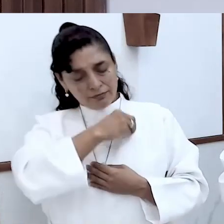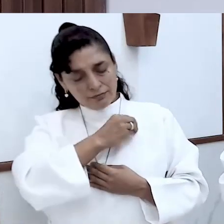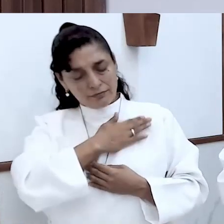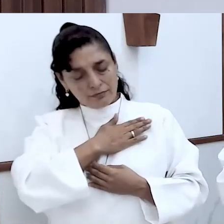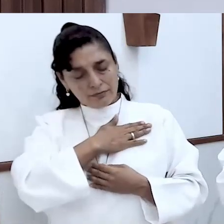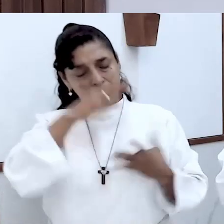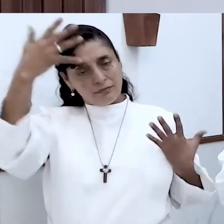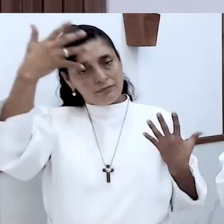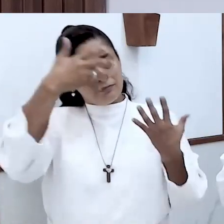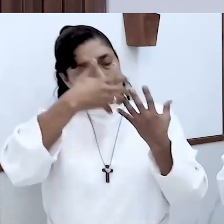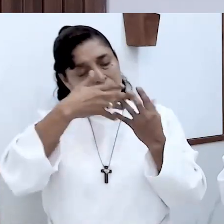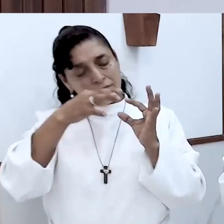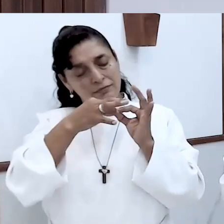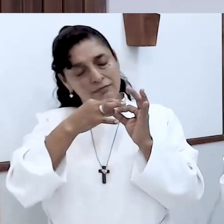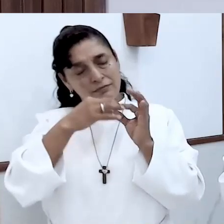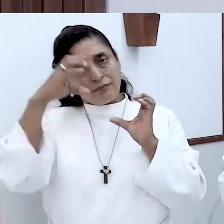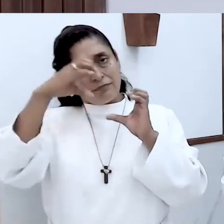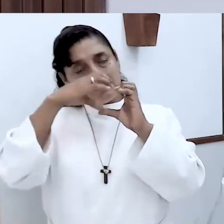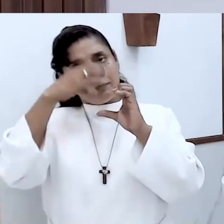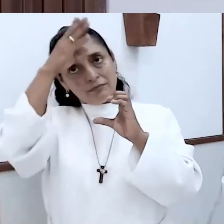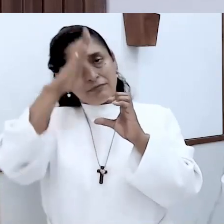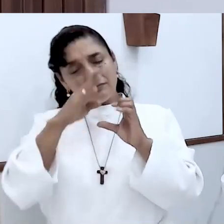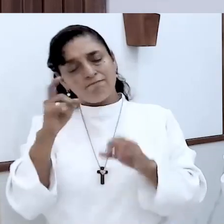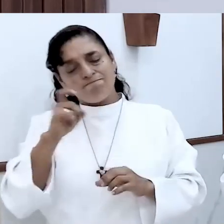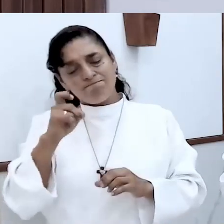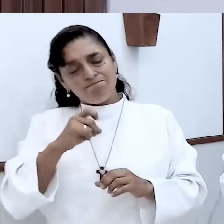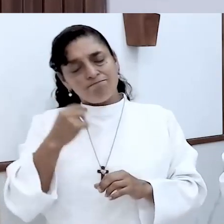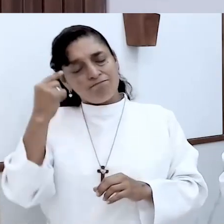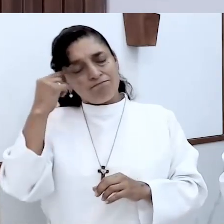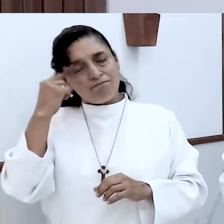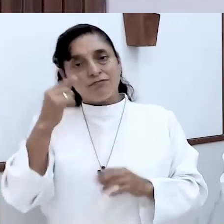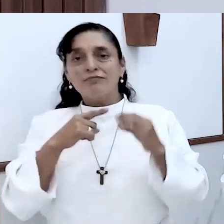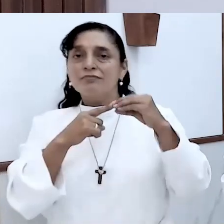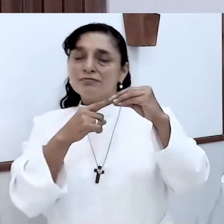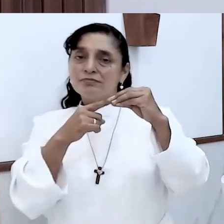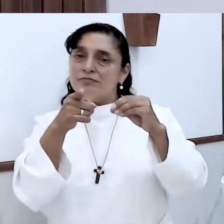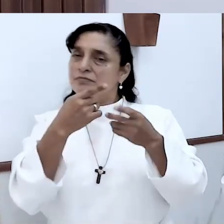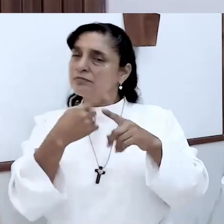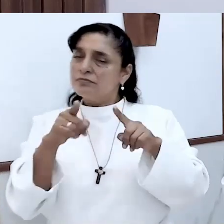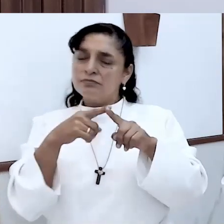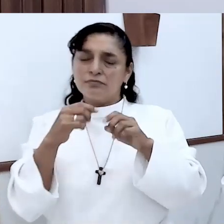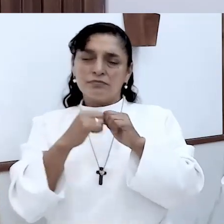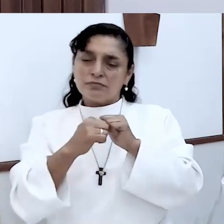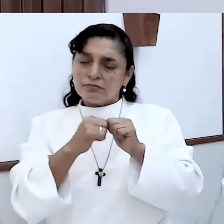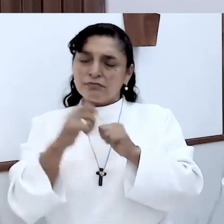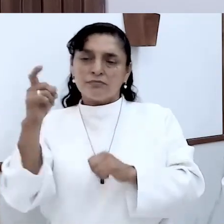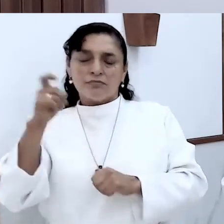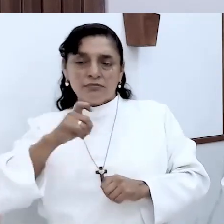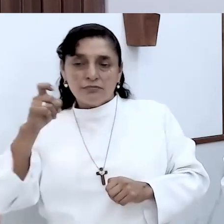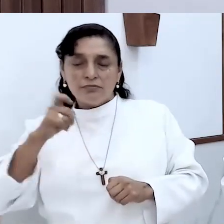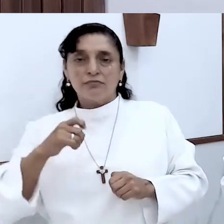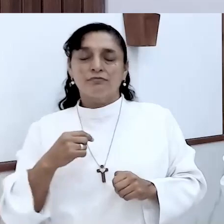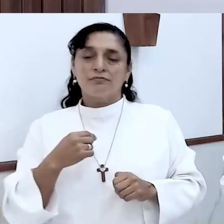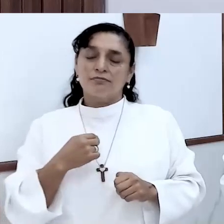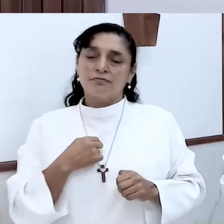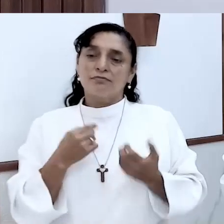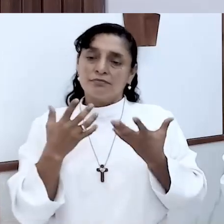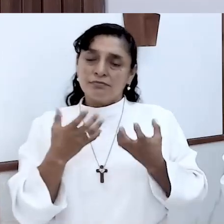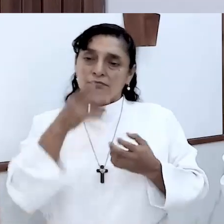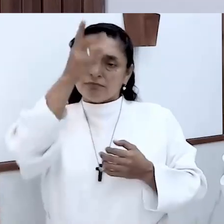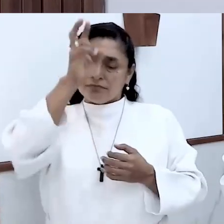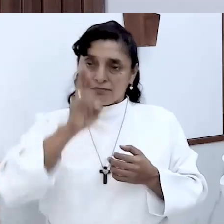Dios nuestras necesidades. De una manera muy especial diríamos, esa necesidad de que el